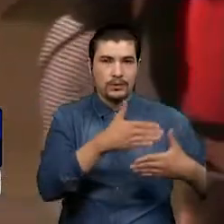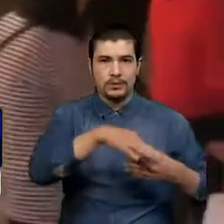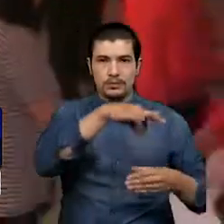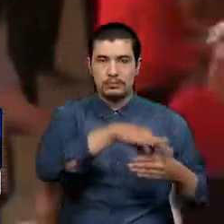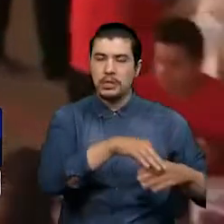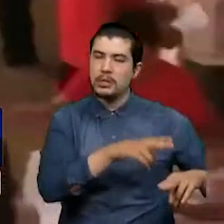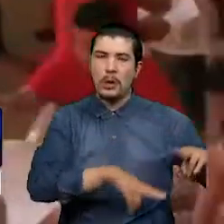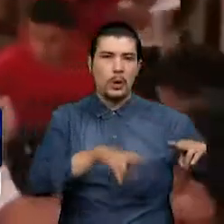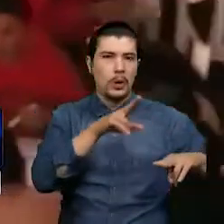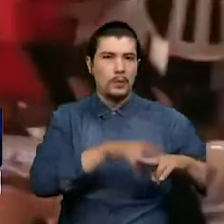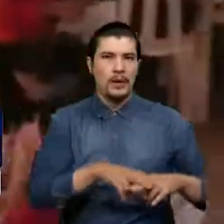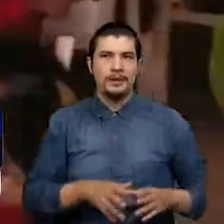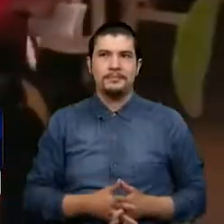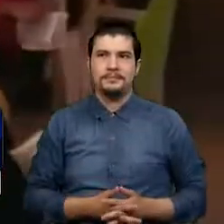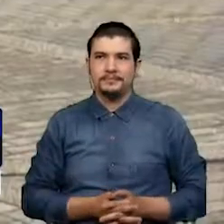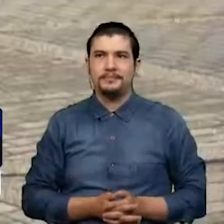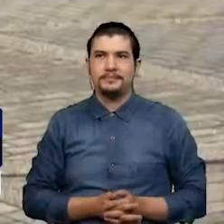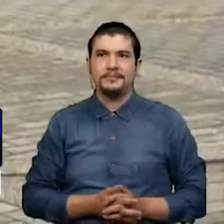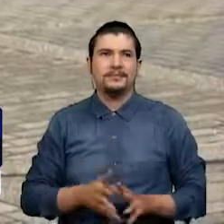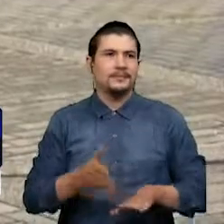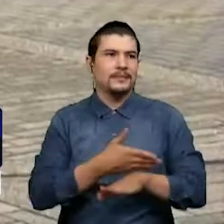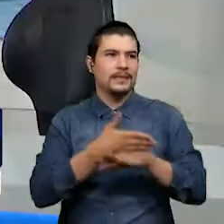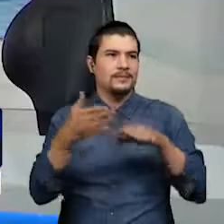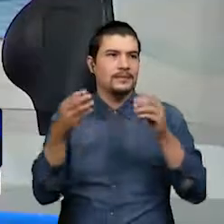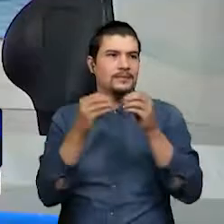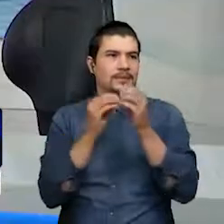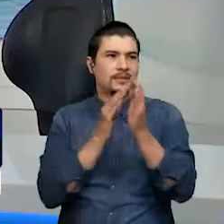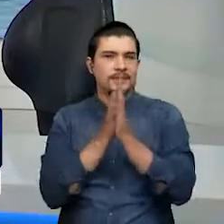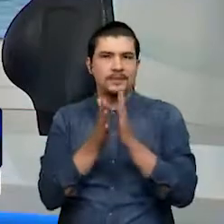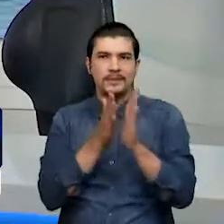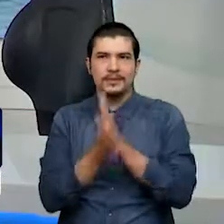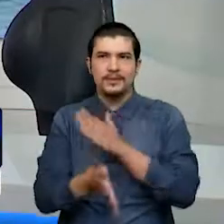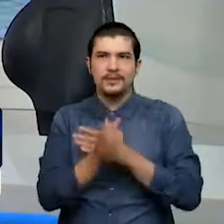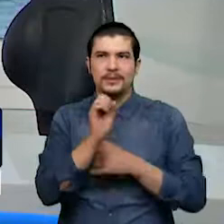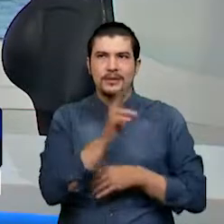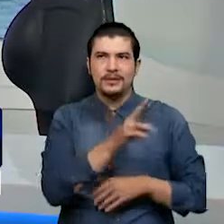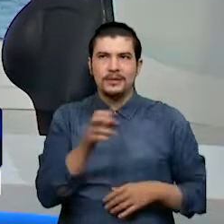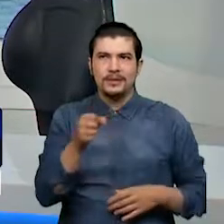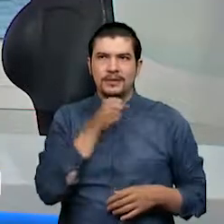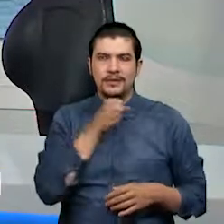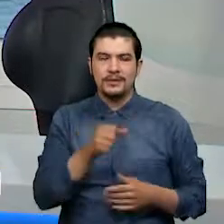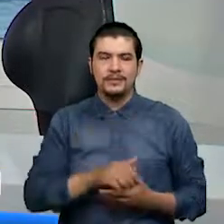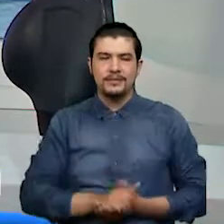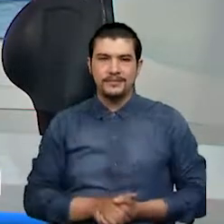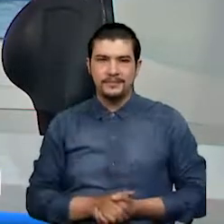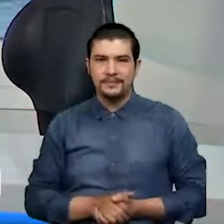departamento. Con la cámara de Luis Héctor Raúl Ramírez Figueroa, les presentó con mucho gusto Luis